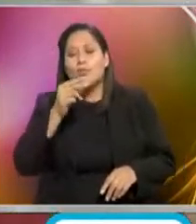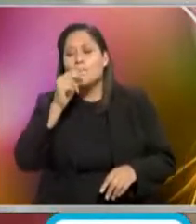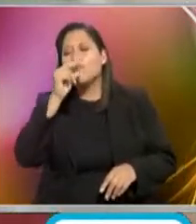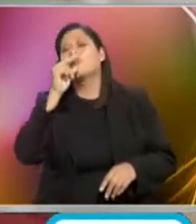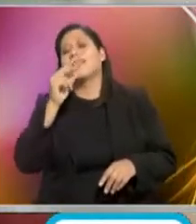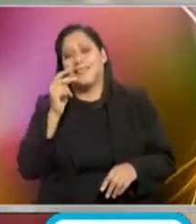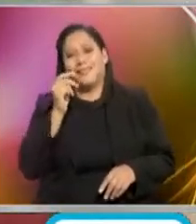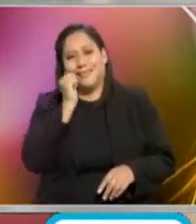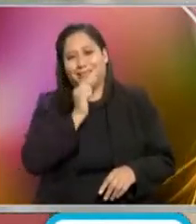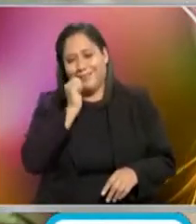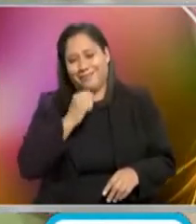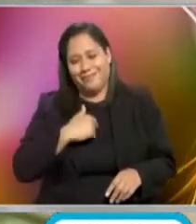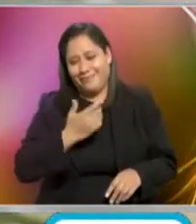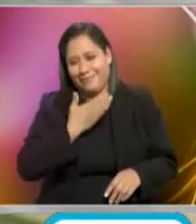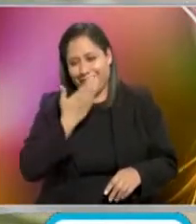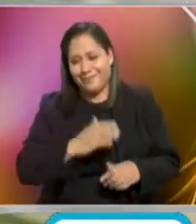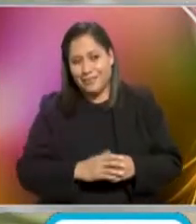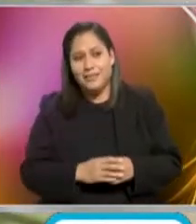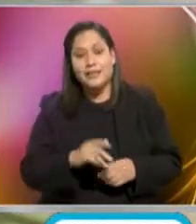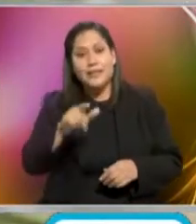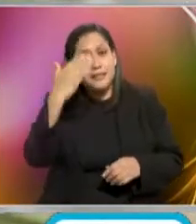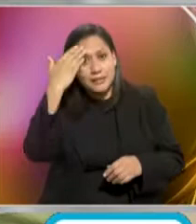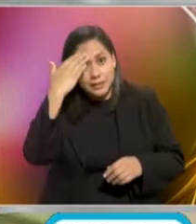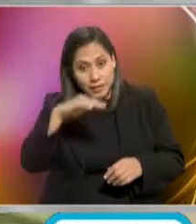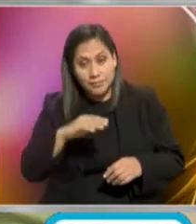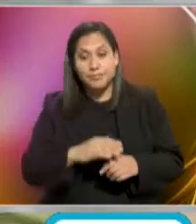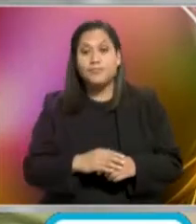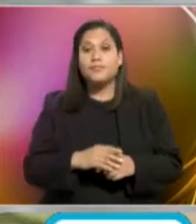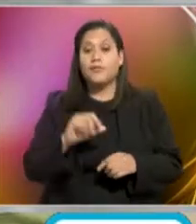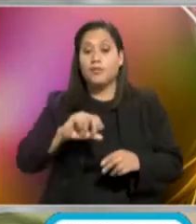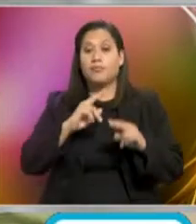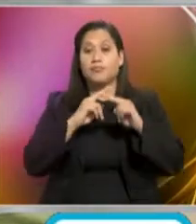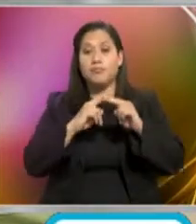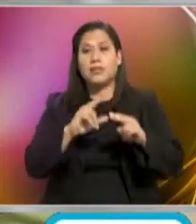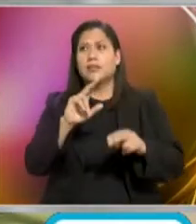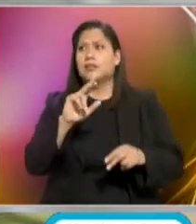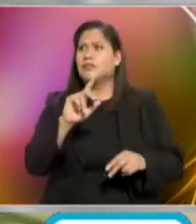ser está. bohemio. ¿no? ¿Sabes que hoy se cumplen